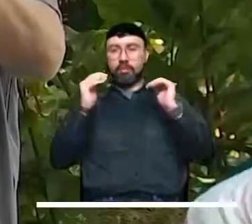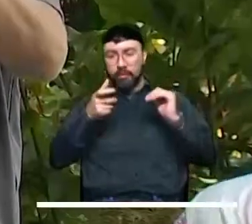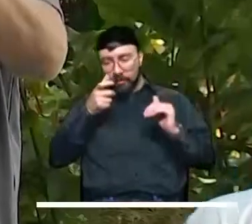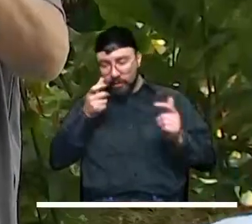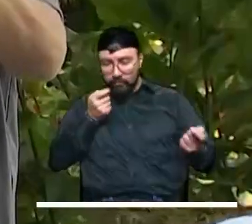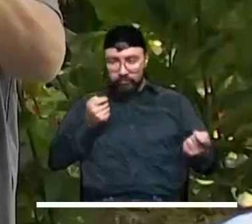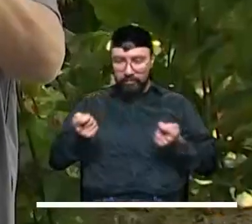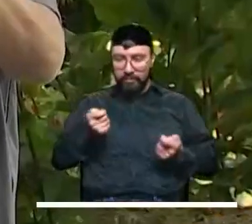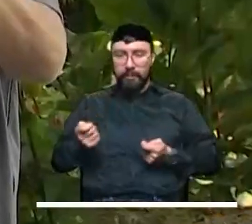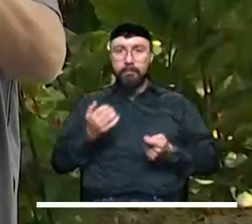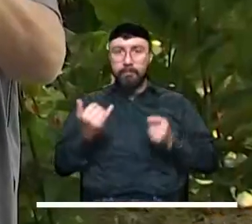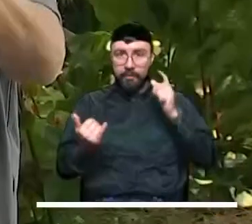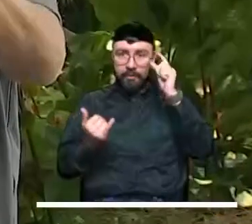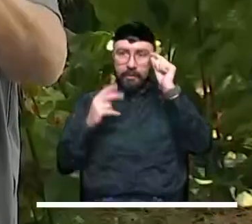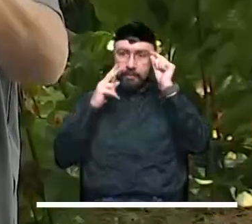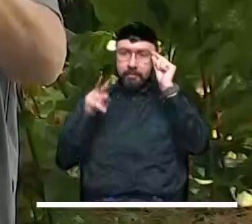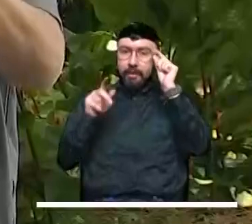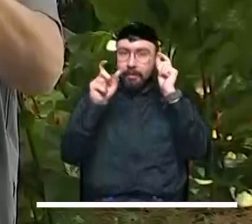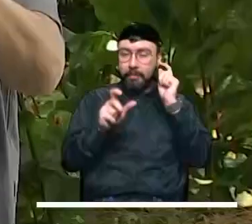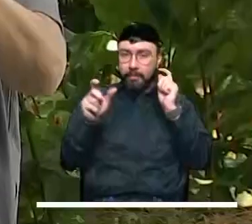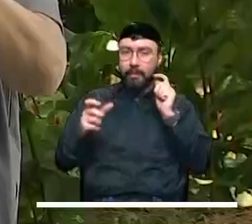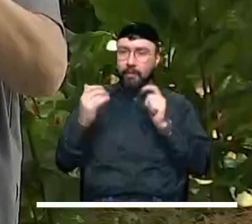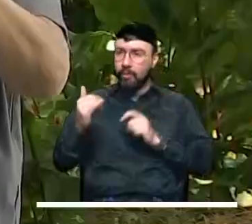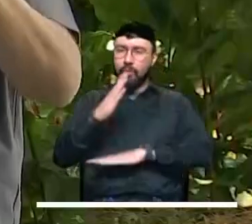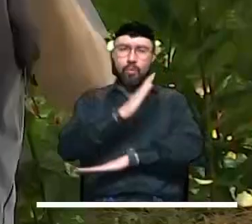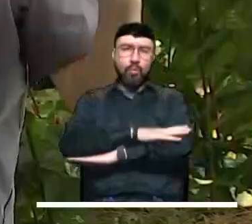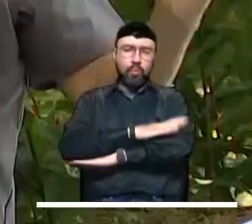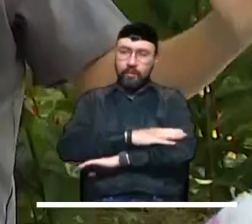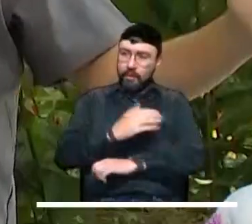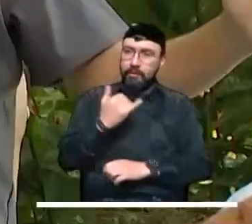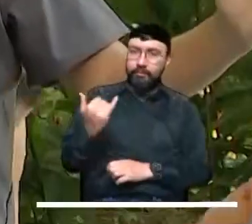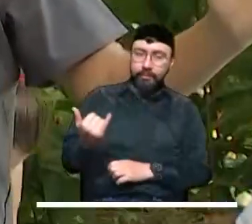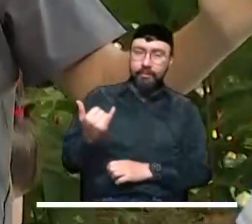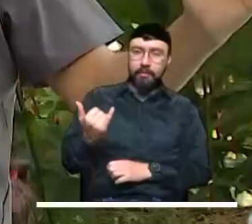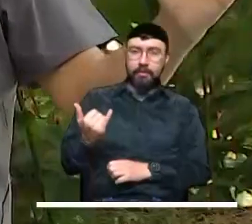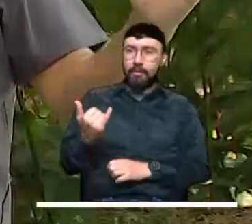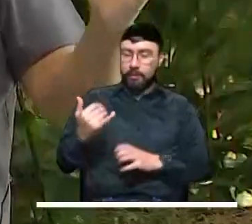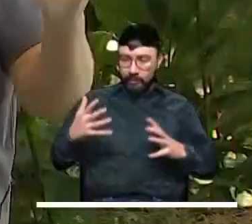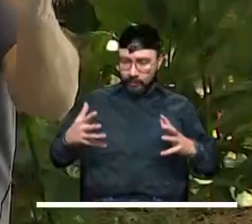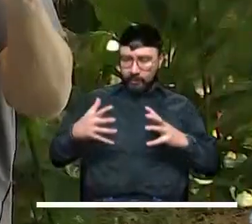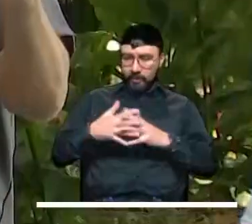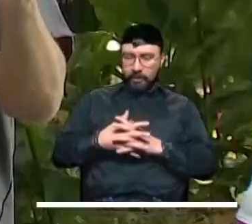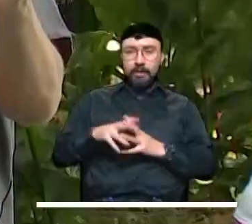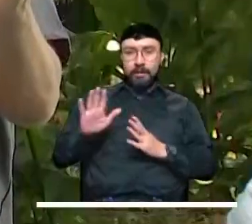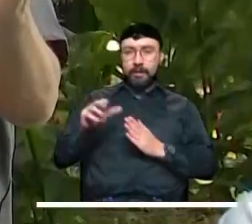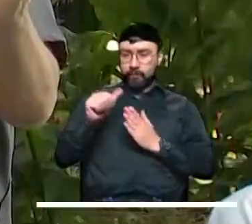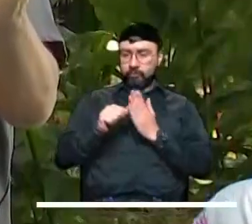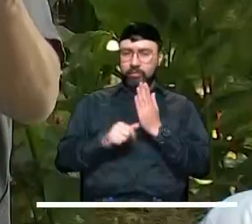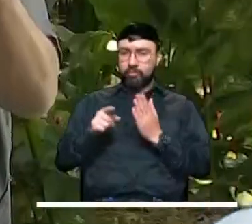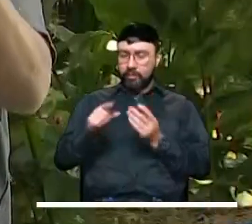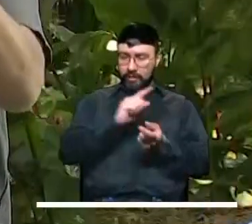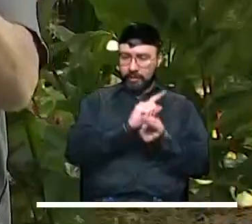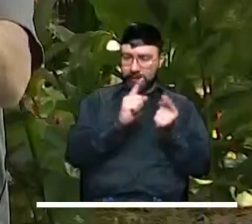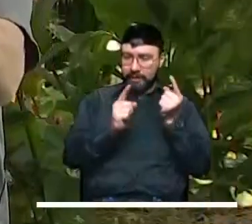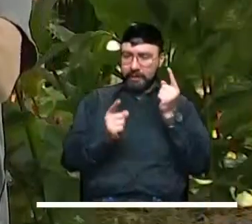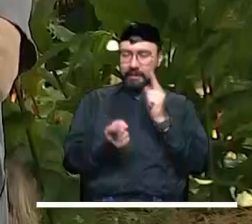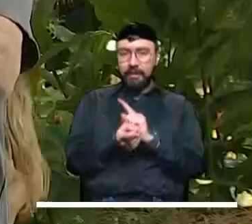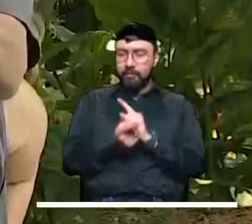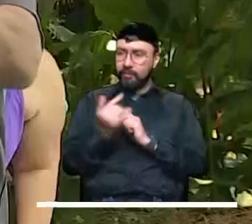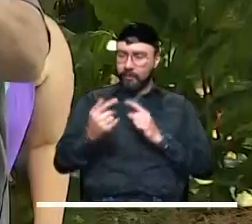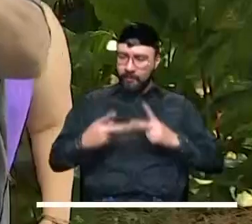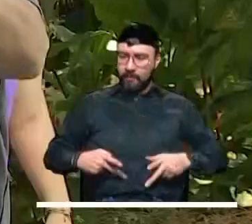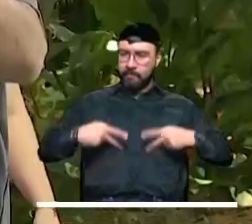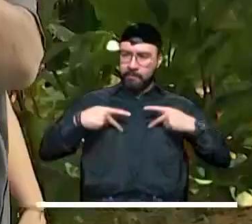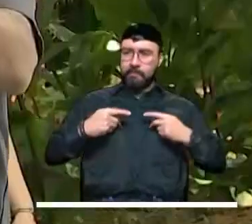ese panículo y ver esos pacientes que sean juiciosos y que acojan este programa como un cambio de hábito, como un cambio de